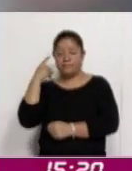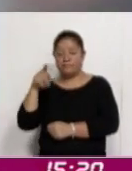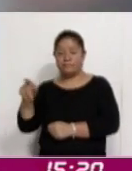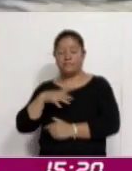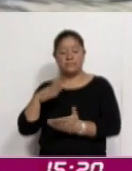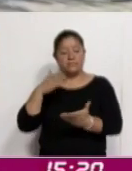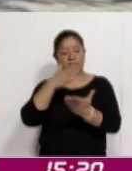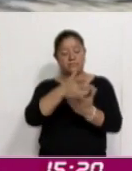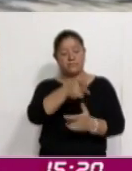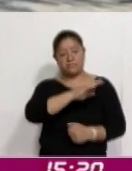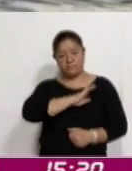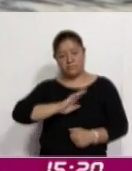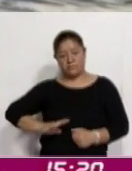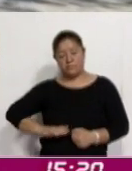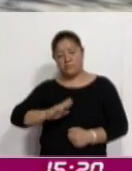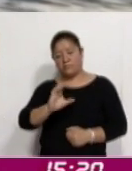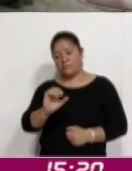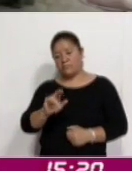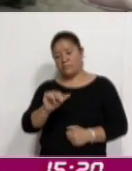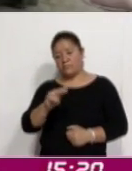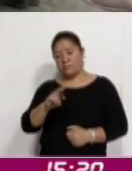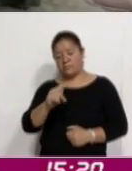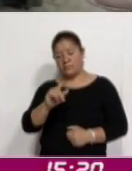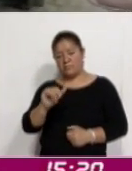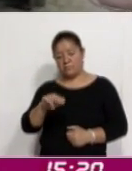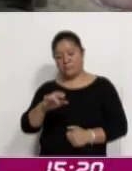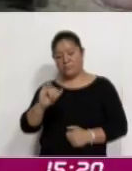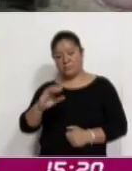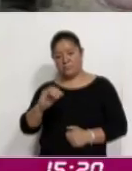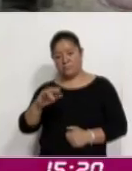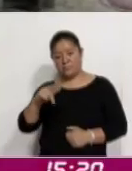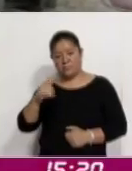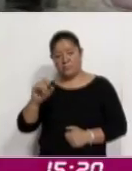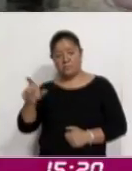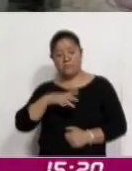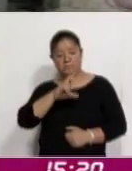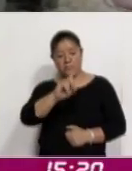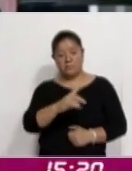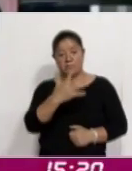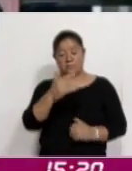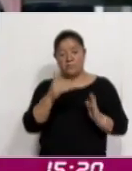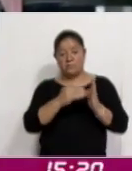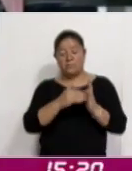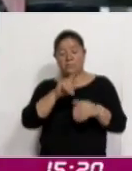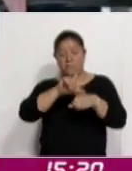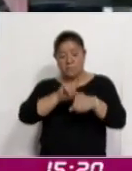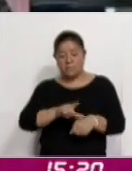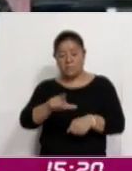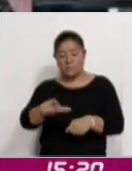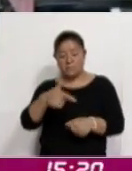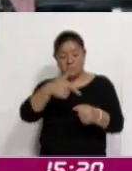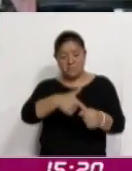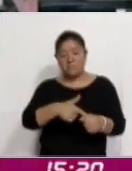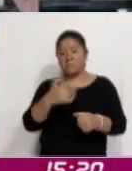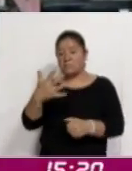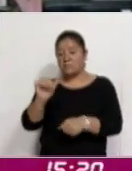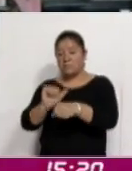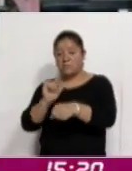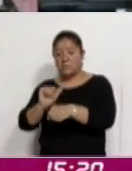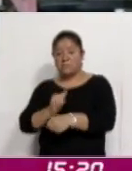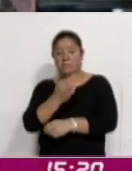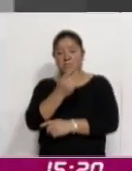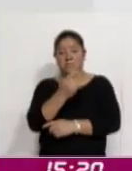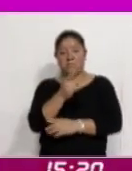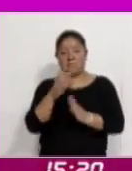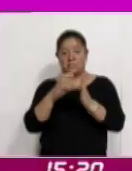en el municipio de Cuautlancingo en el que aseguraron aproximadamente 35 mil litros de hidrocarburo, 5 vehículos y 25 cajas